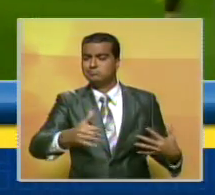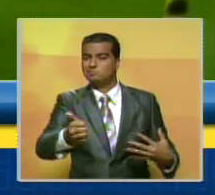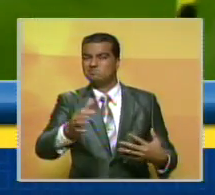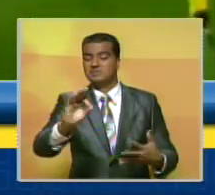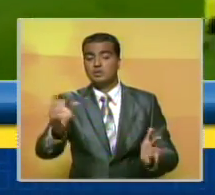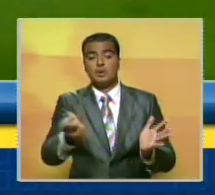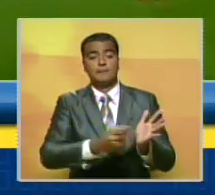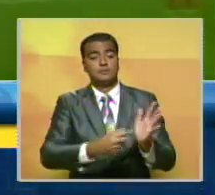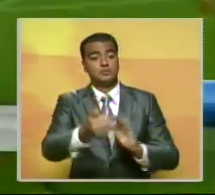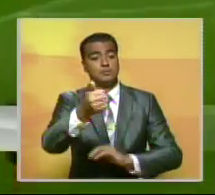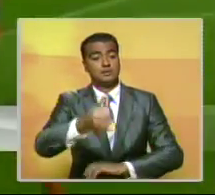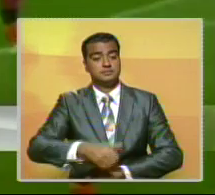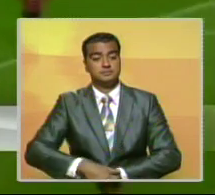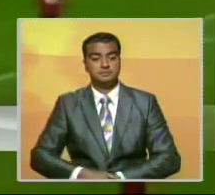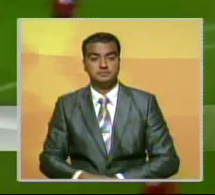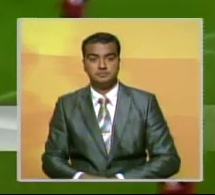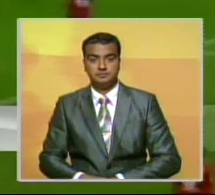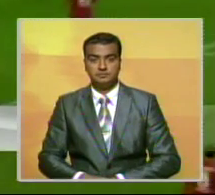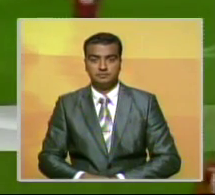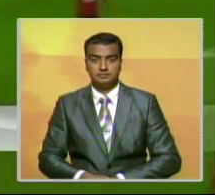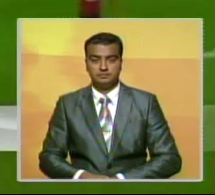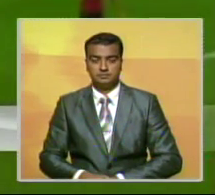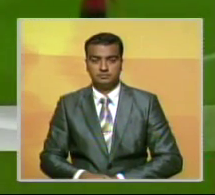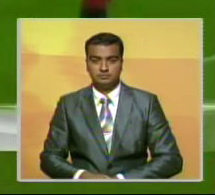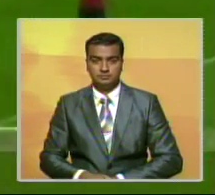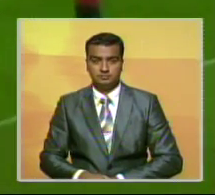ventaja sobre el Bayer Leverkusen.